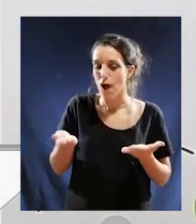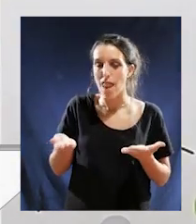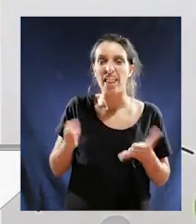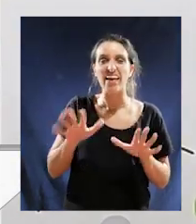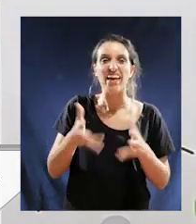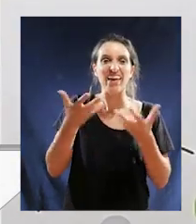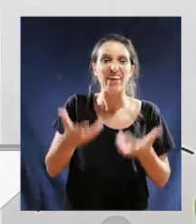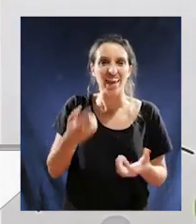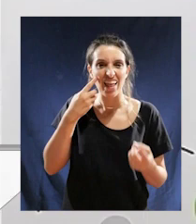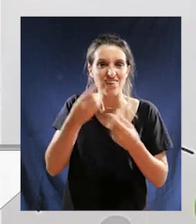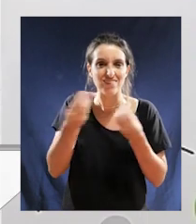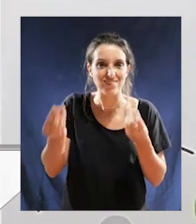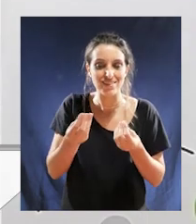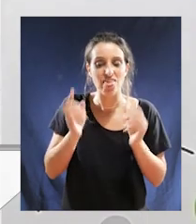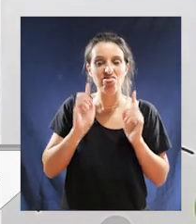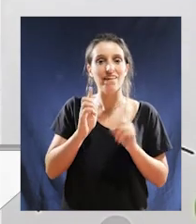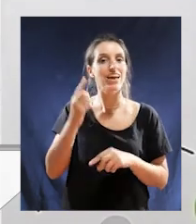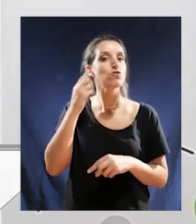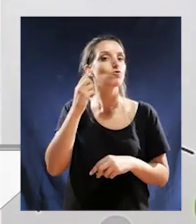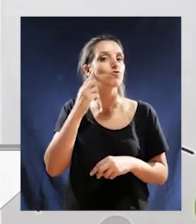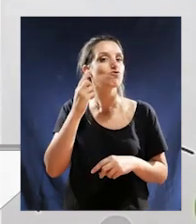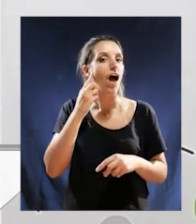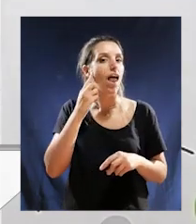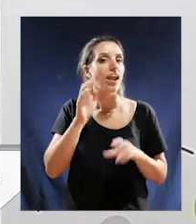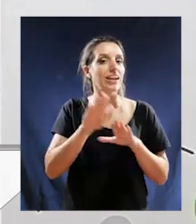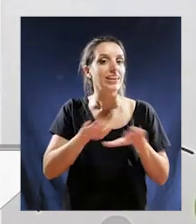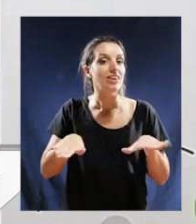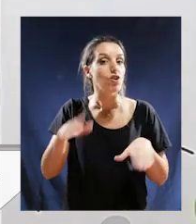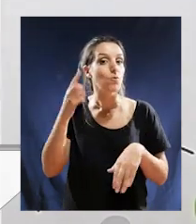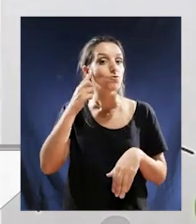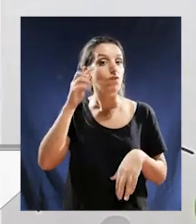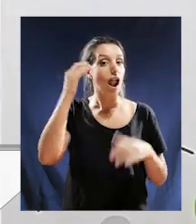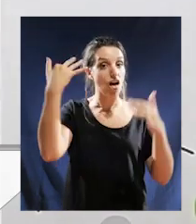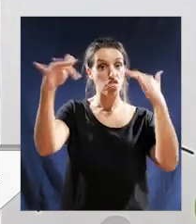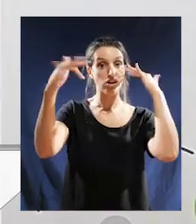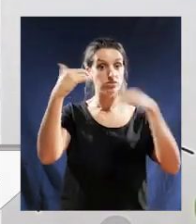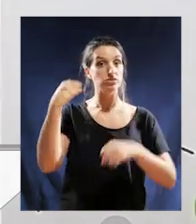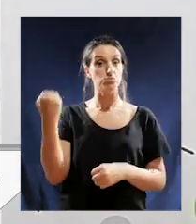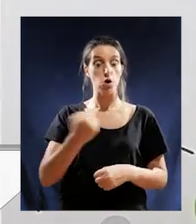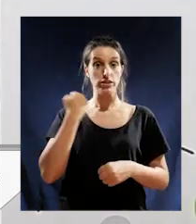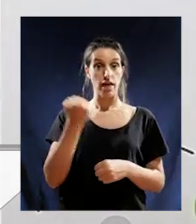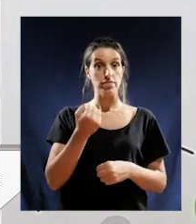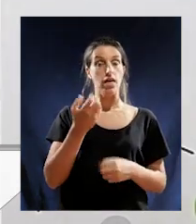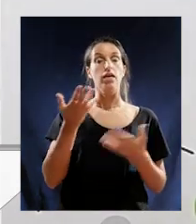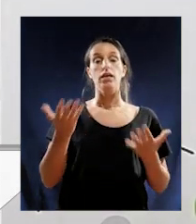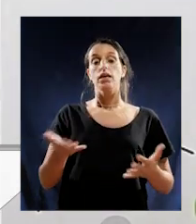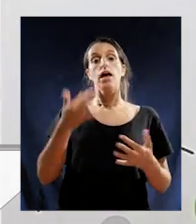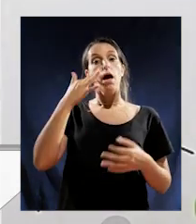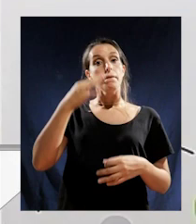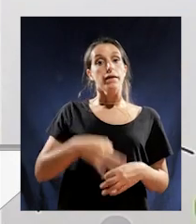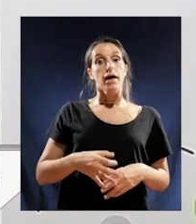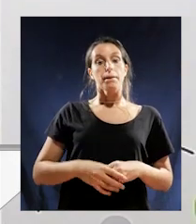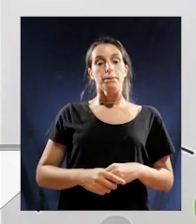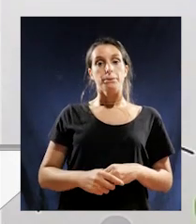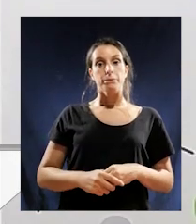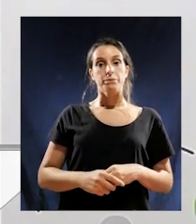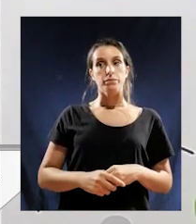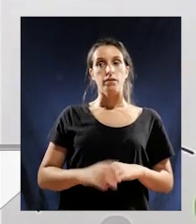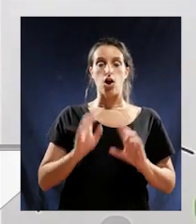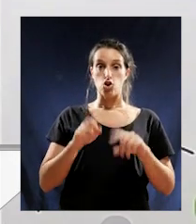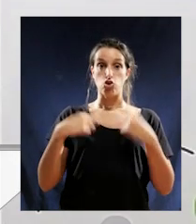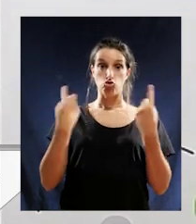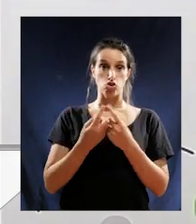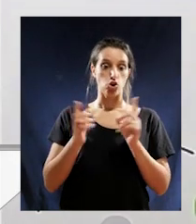ritmos no hay que escuchar a los niños ya los adolescentes miren la verdad que